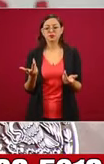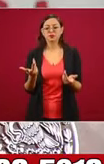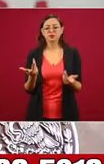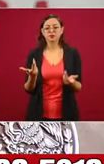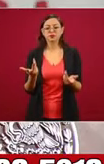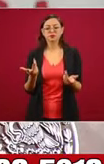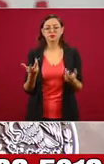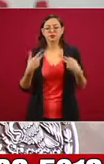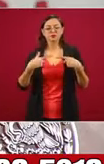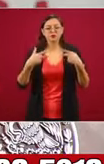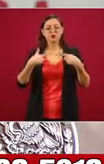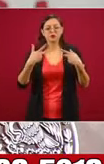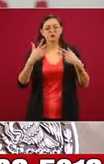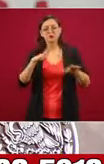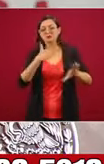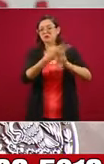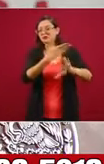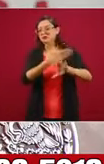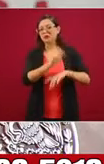algunos ciudadanos, como es